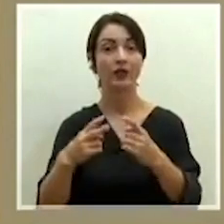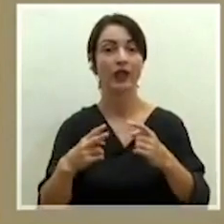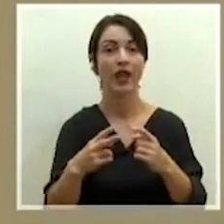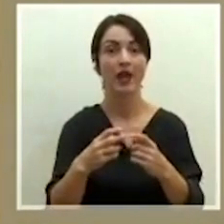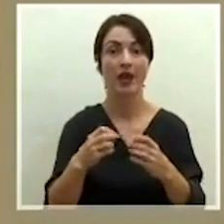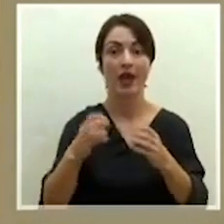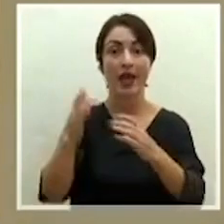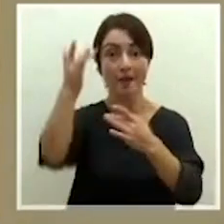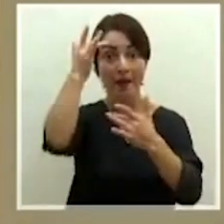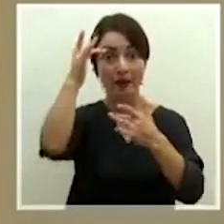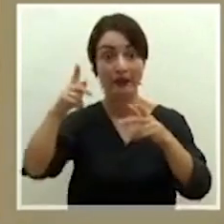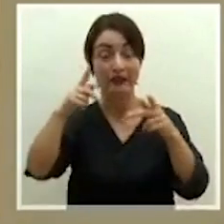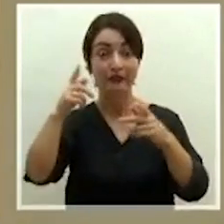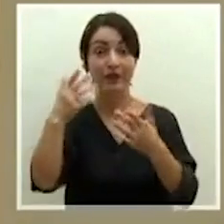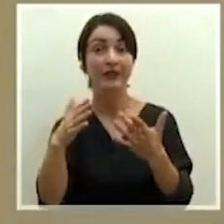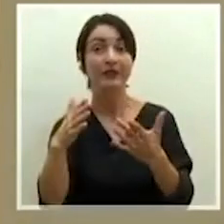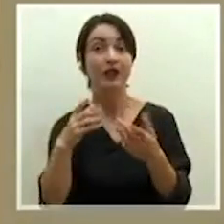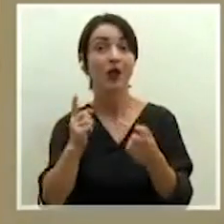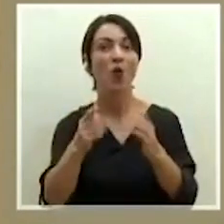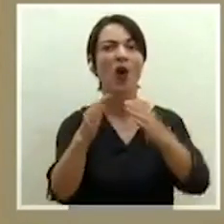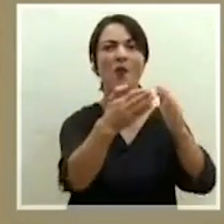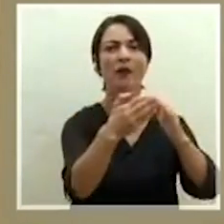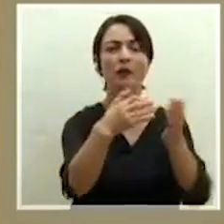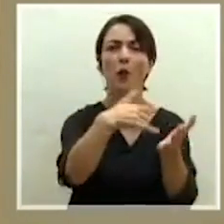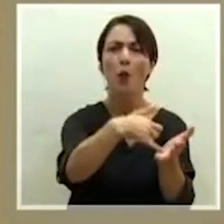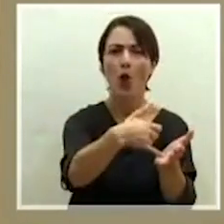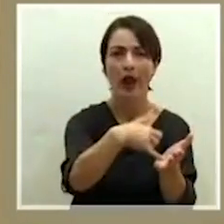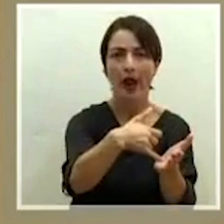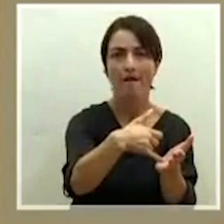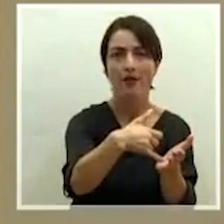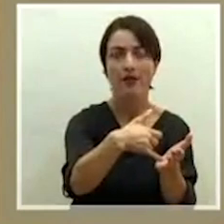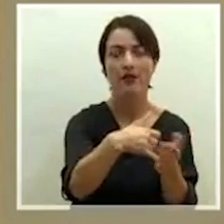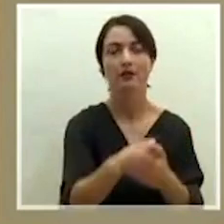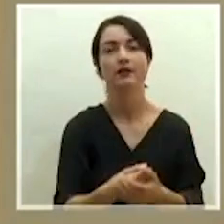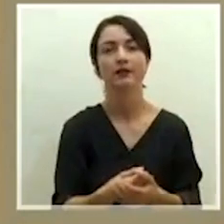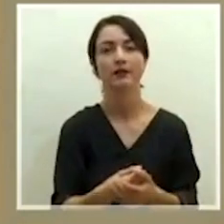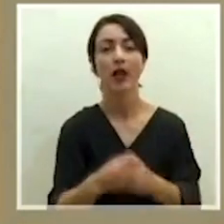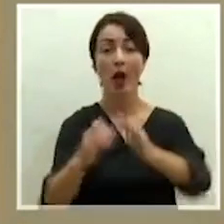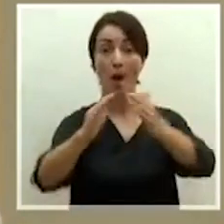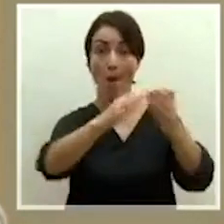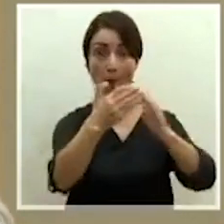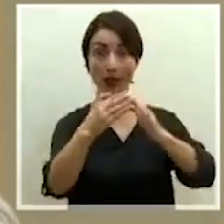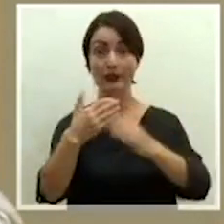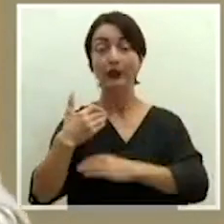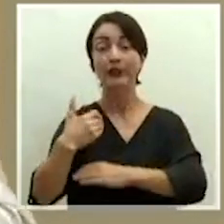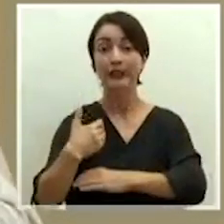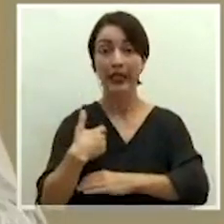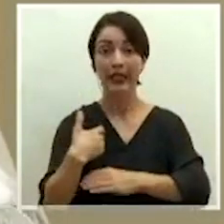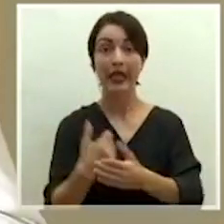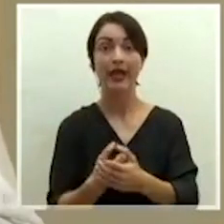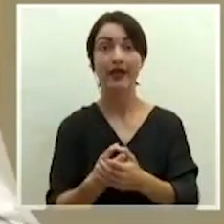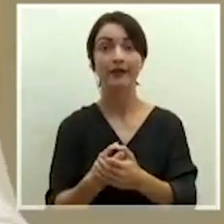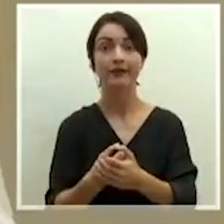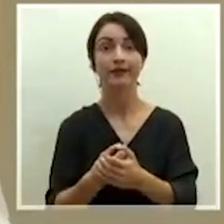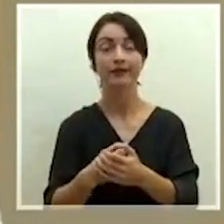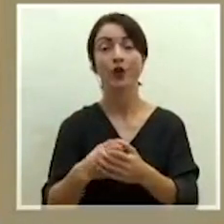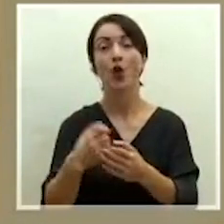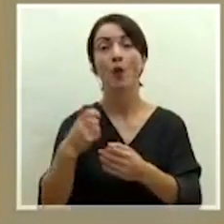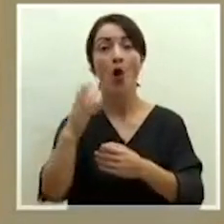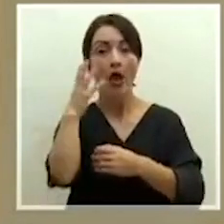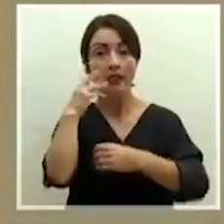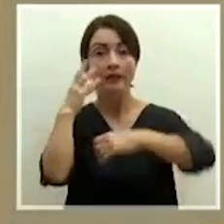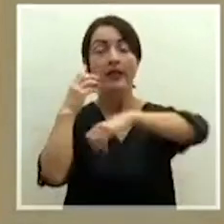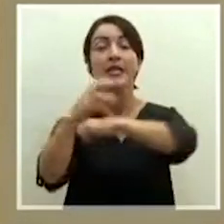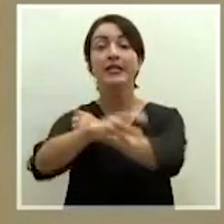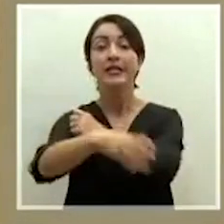están dando en poblaciones vulnerables. Son poblaciones que tienen raíces migratorias, son